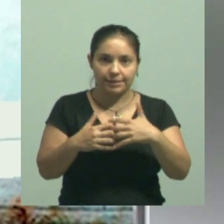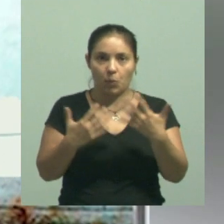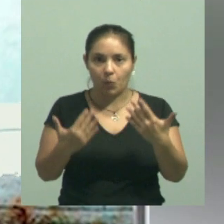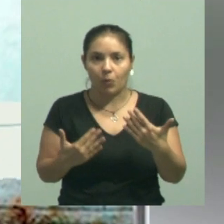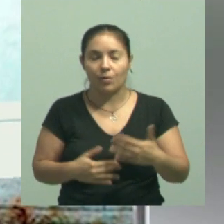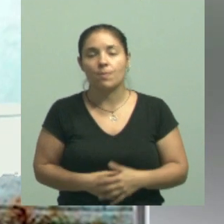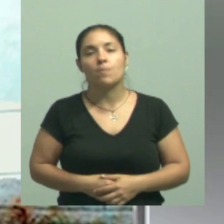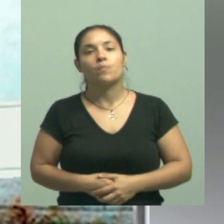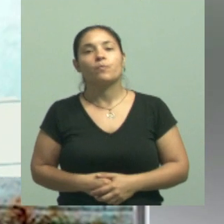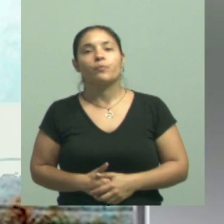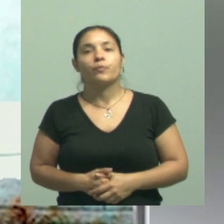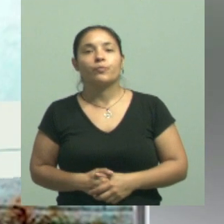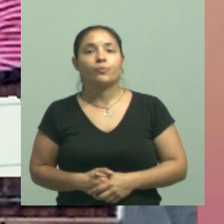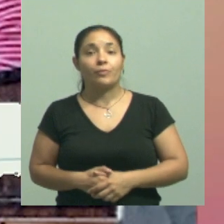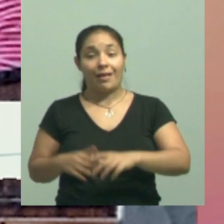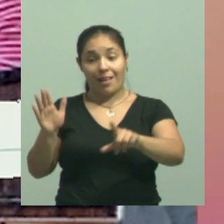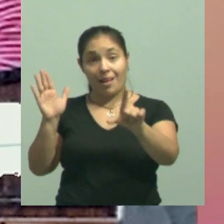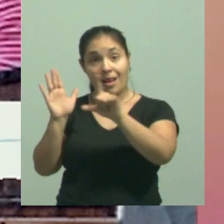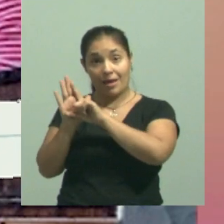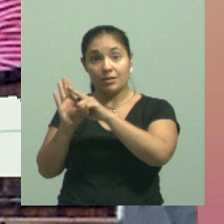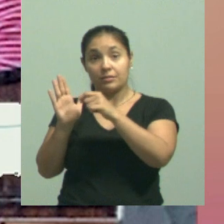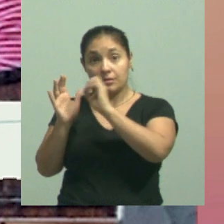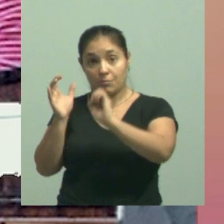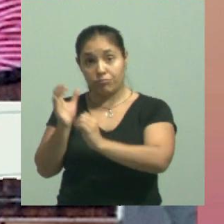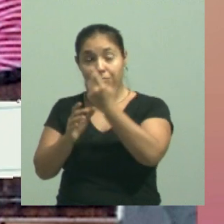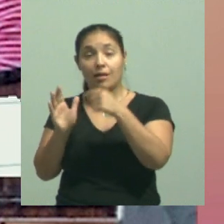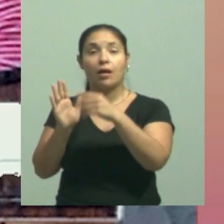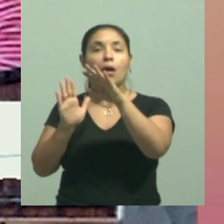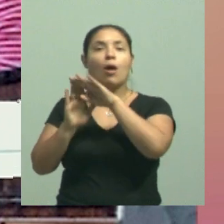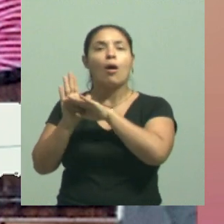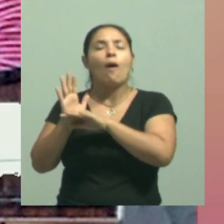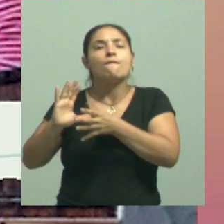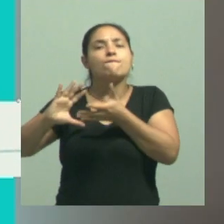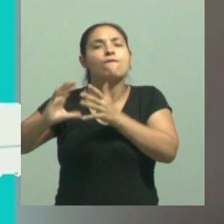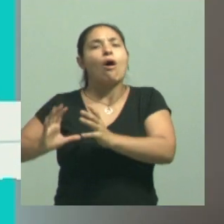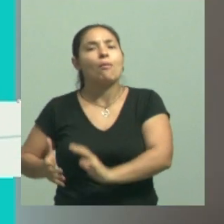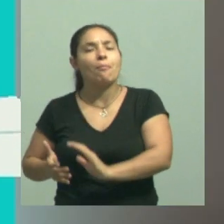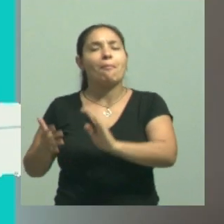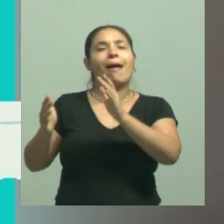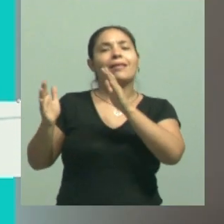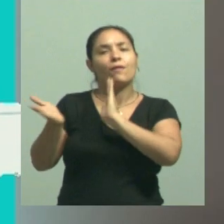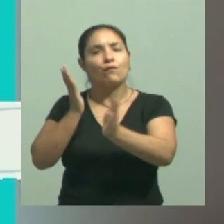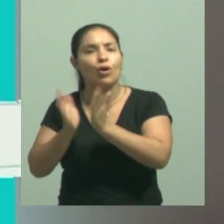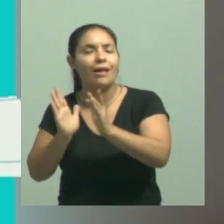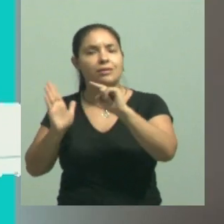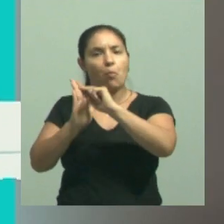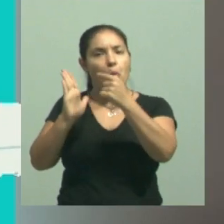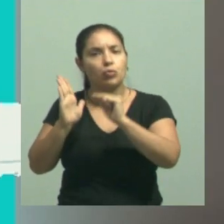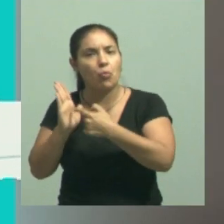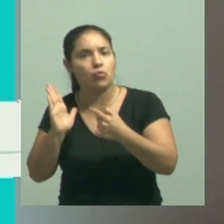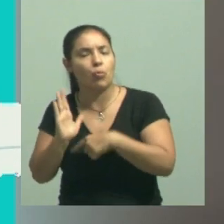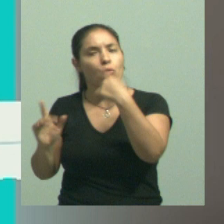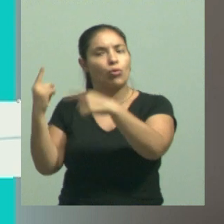En su redacción original, la ley 26485 incluye tipos y modalidades de violencia. ¿Cuáles? Digo, para que el que está